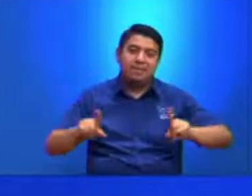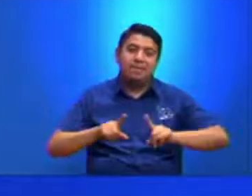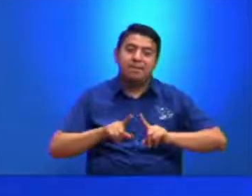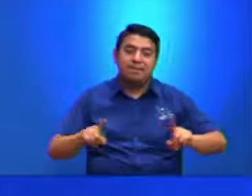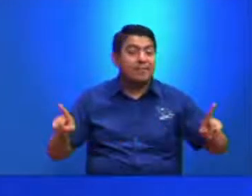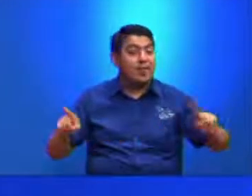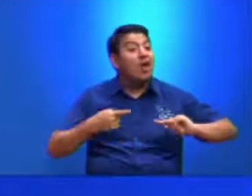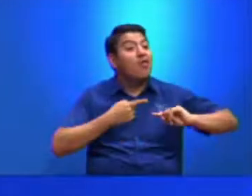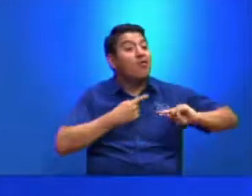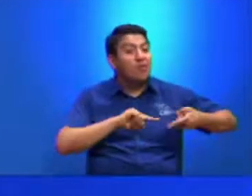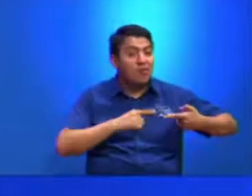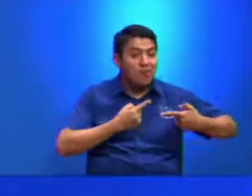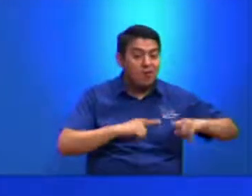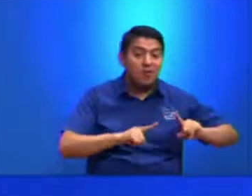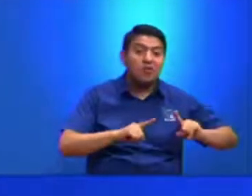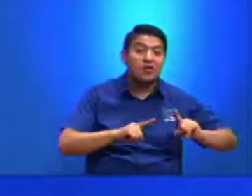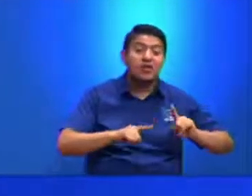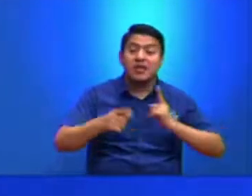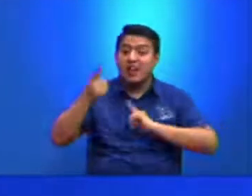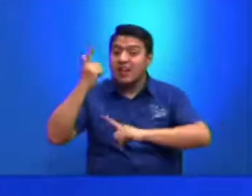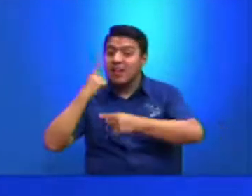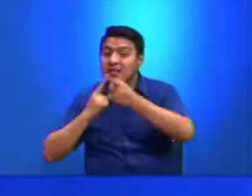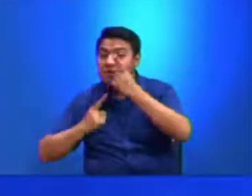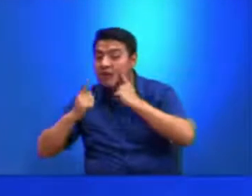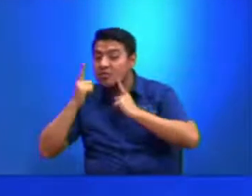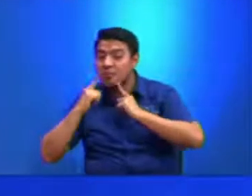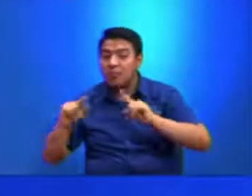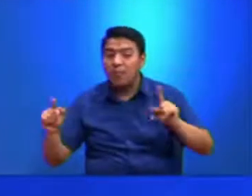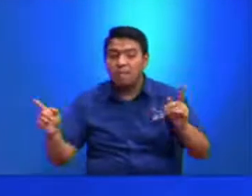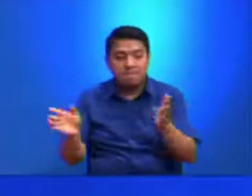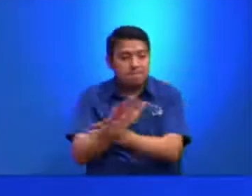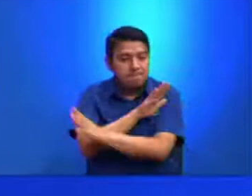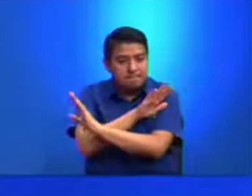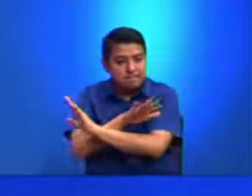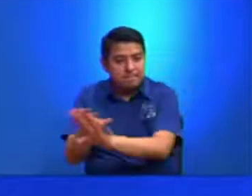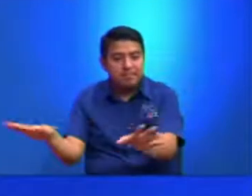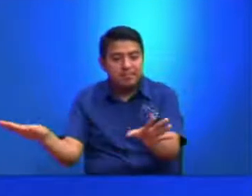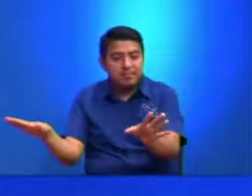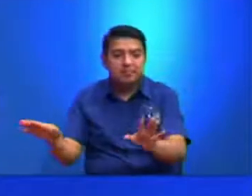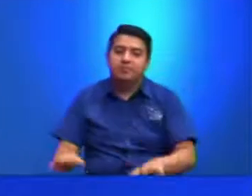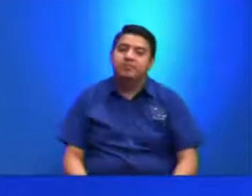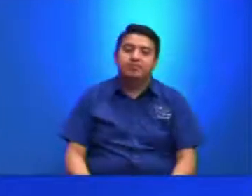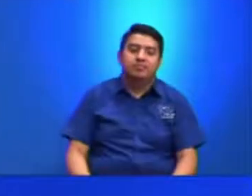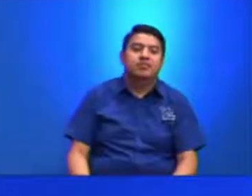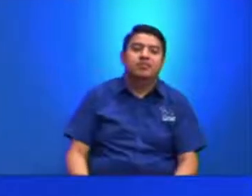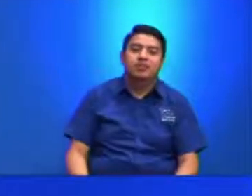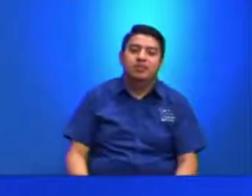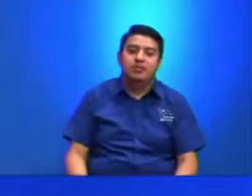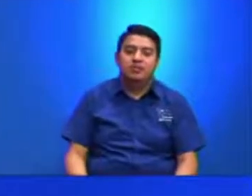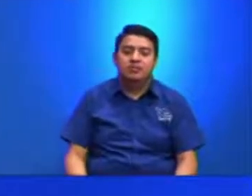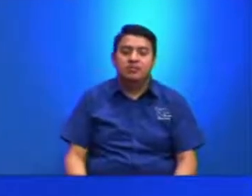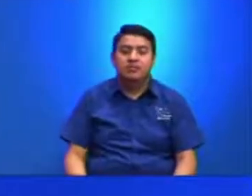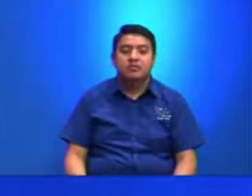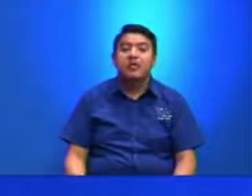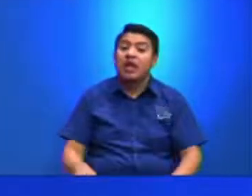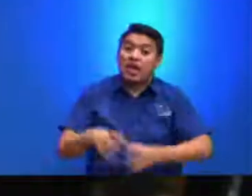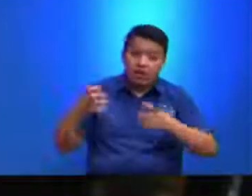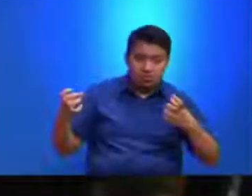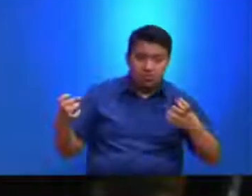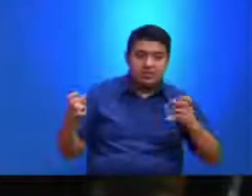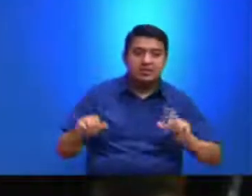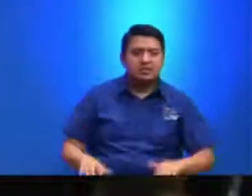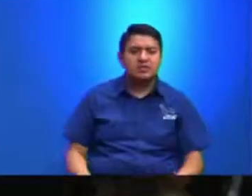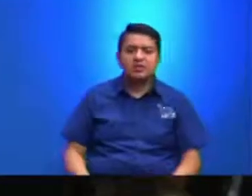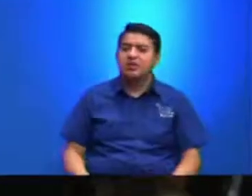Y el dolor y el gemido huirán. Que huya el dolor, que huya el